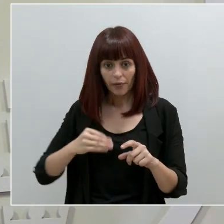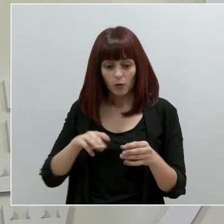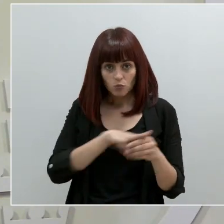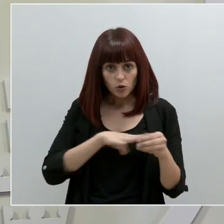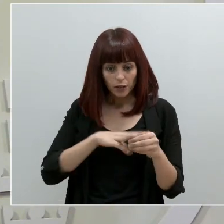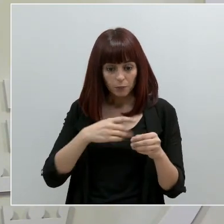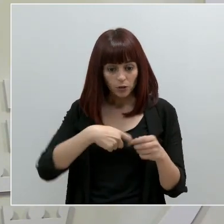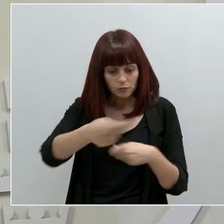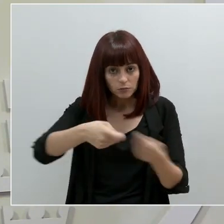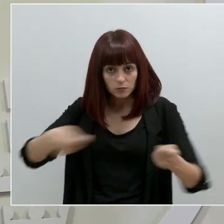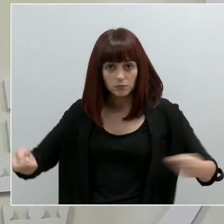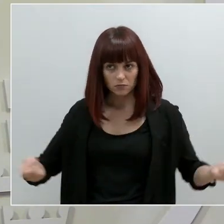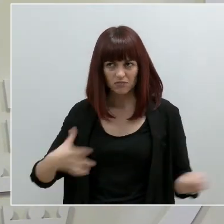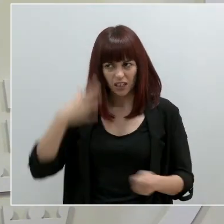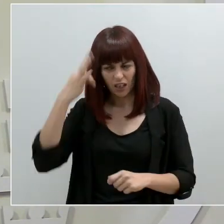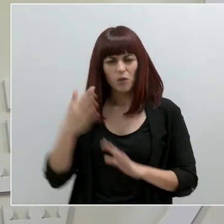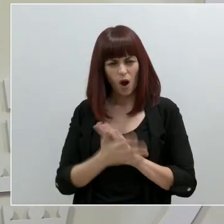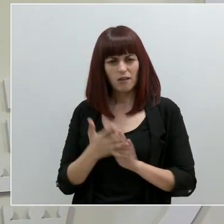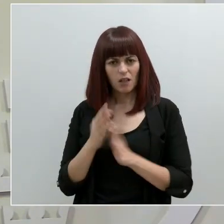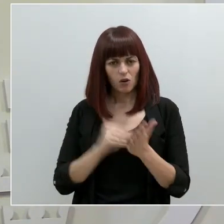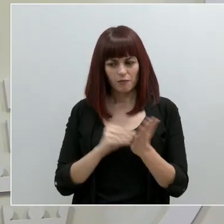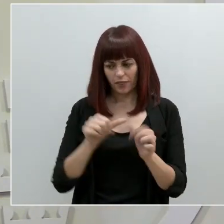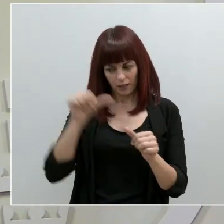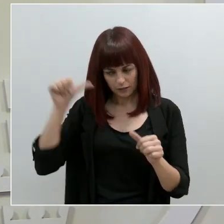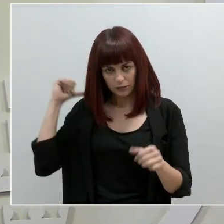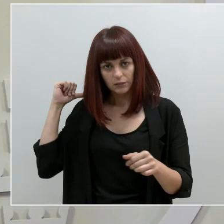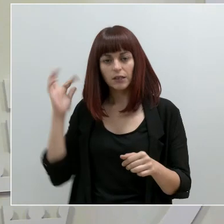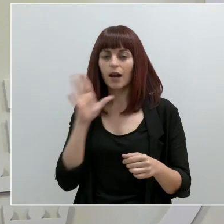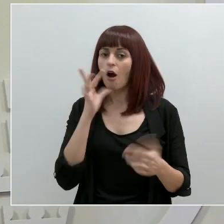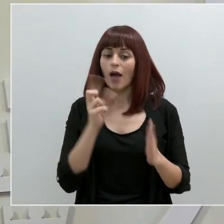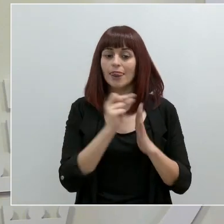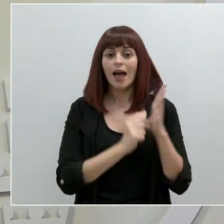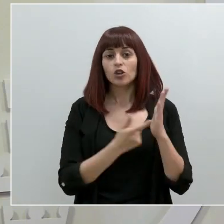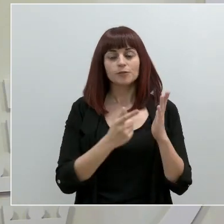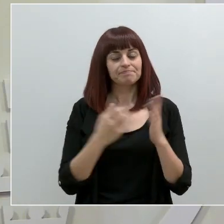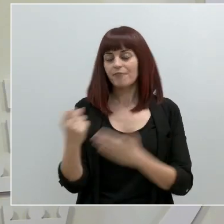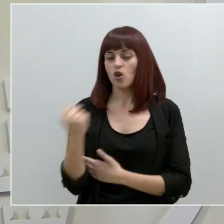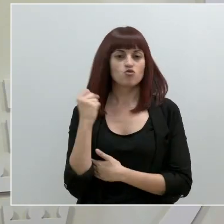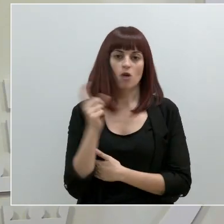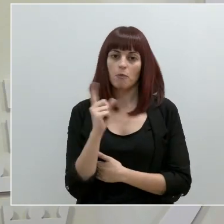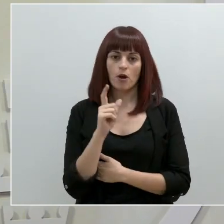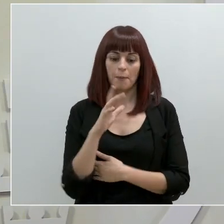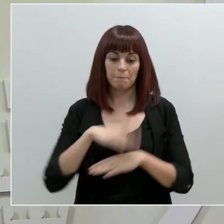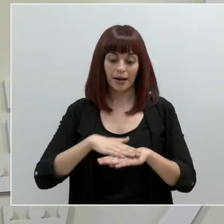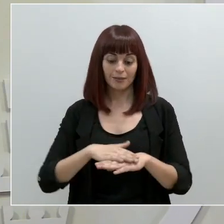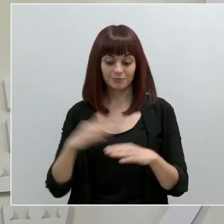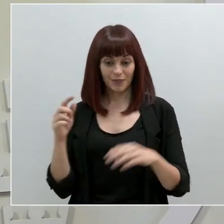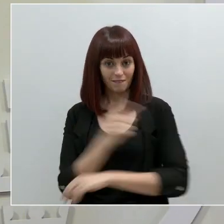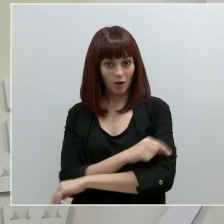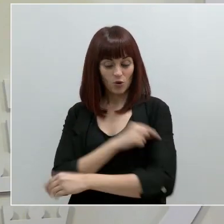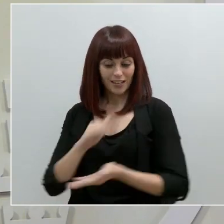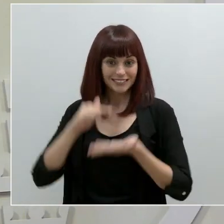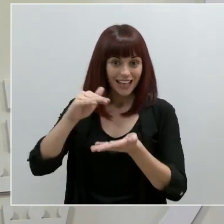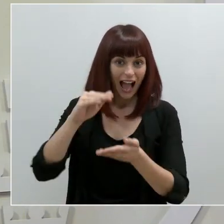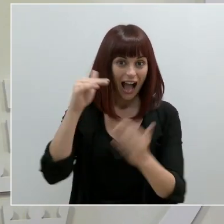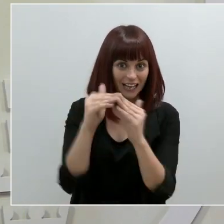domicilios. Creo que lo hemos comentado en alguna ocasión. Ahora mismo los datos de estabilidad no apoyarían el poder vacunar en domicilio con esta